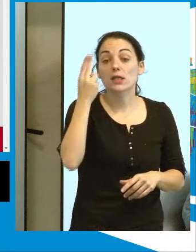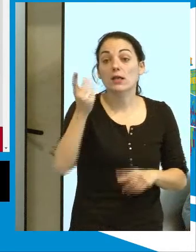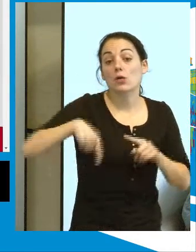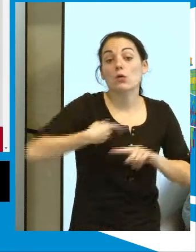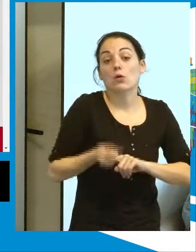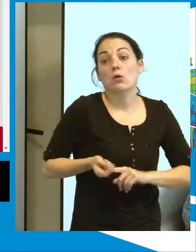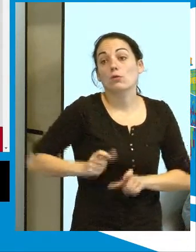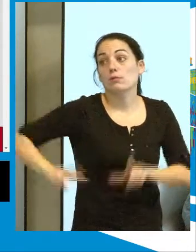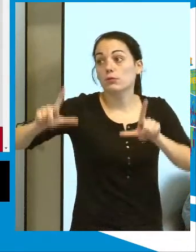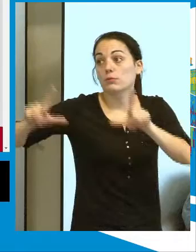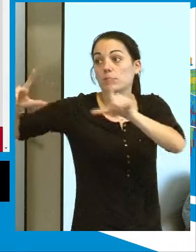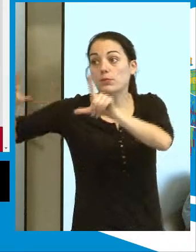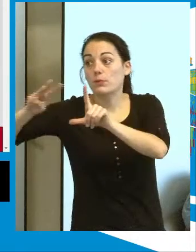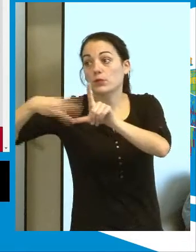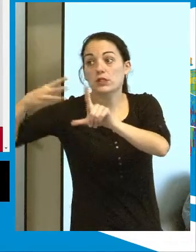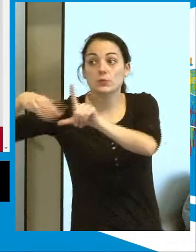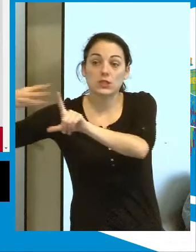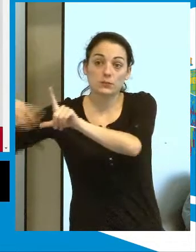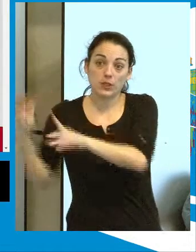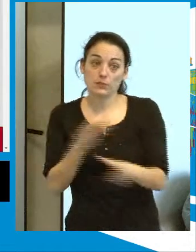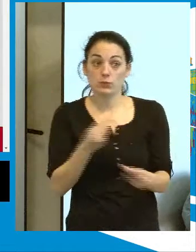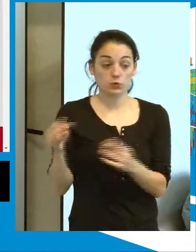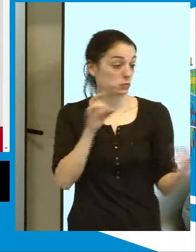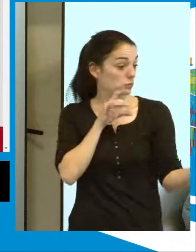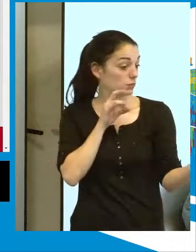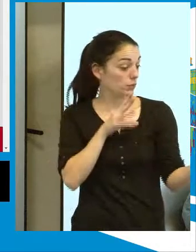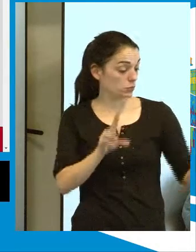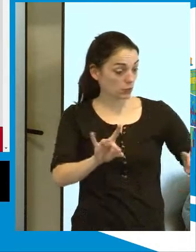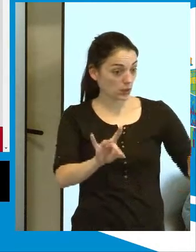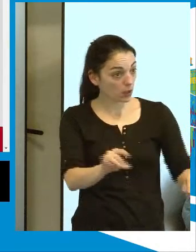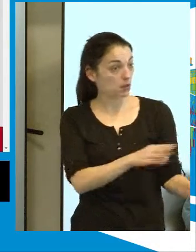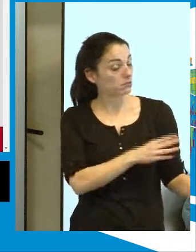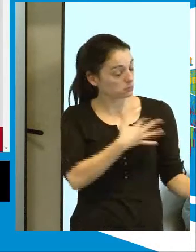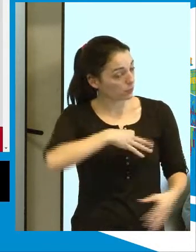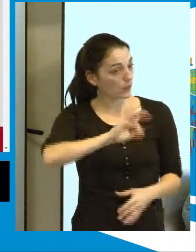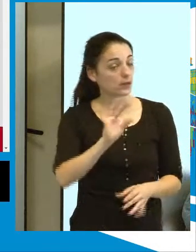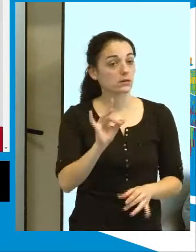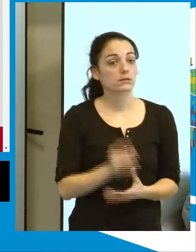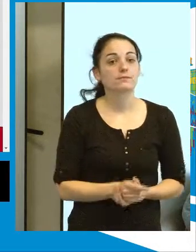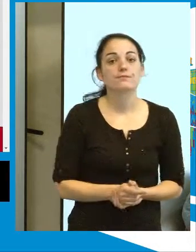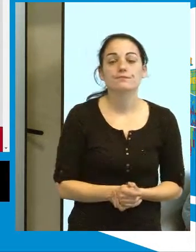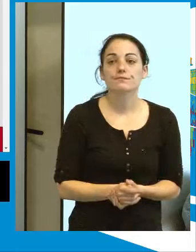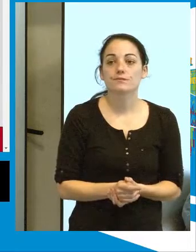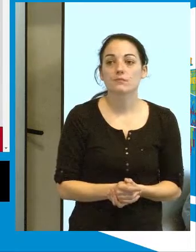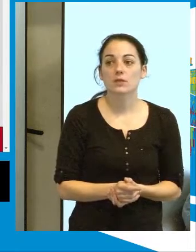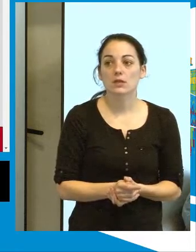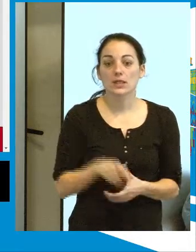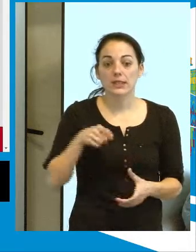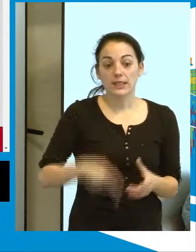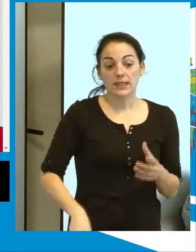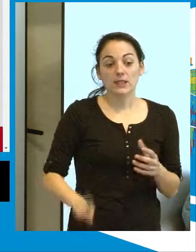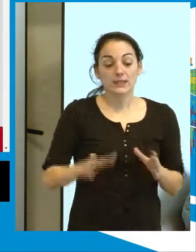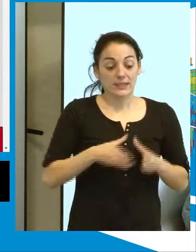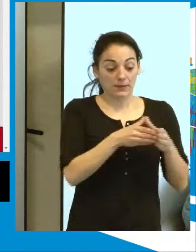que hay muchos portales, vosotros los podéis activar y podéis interactuar y juguetear, digamos, con los distintos interfaces. La navegación sencilla